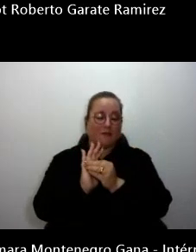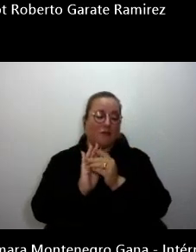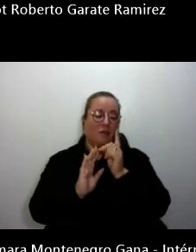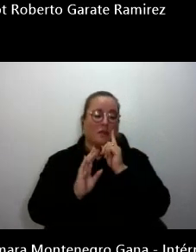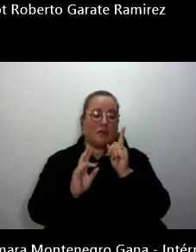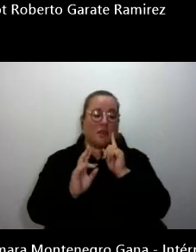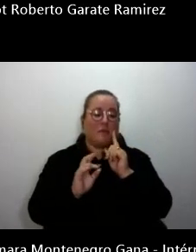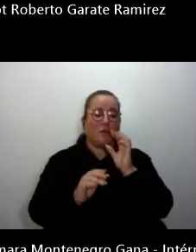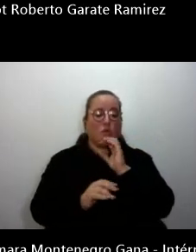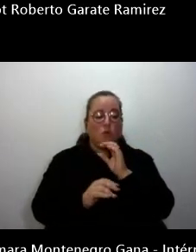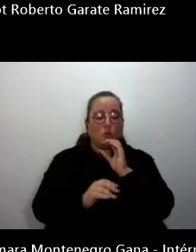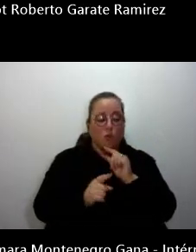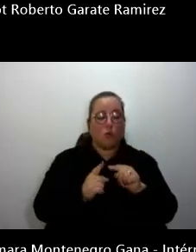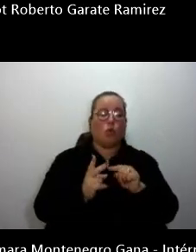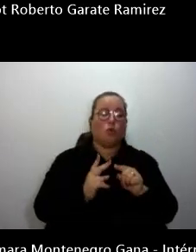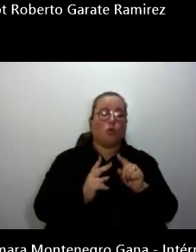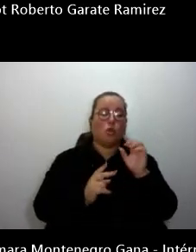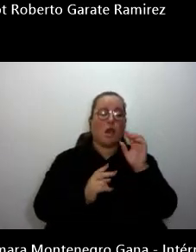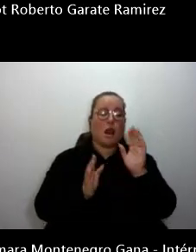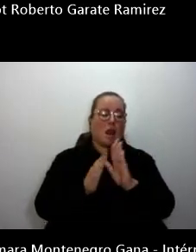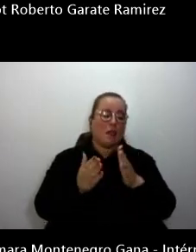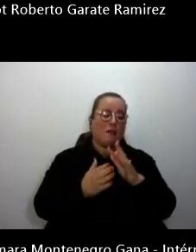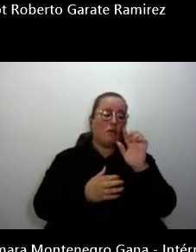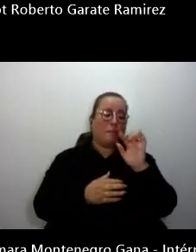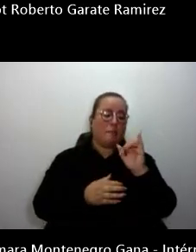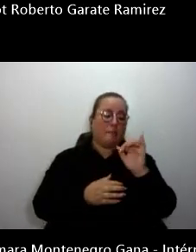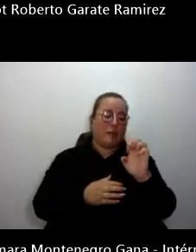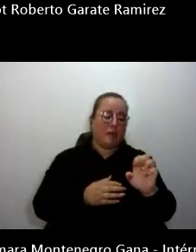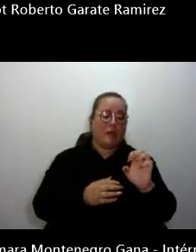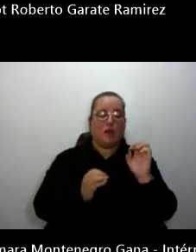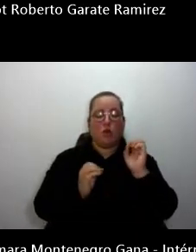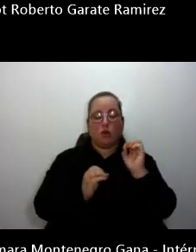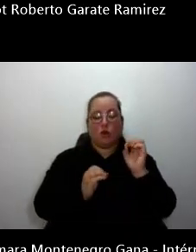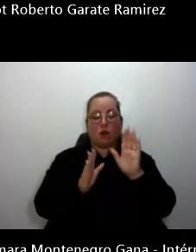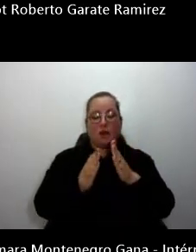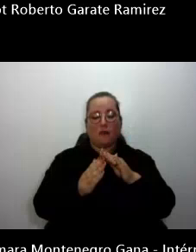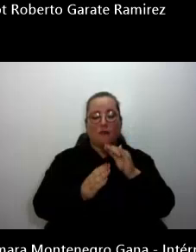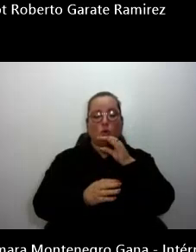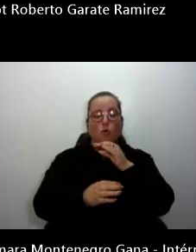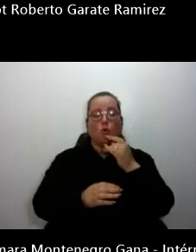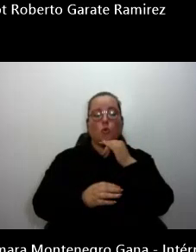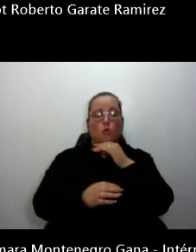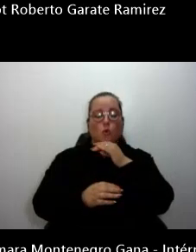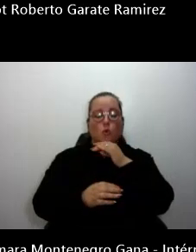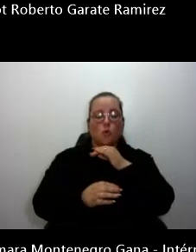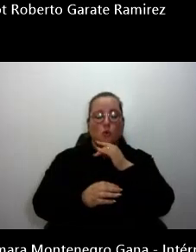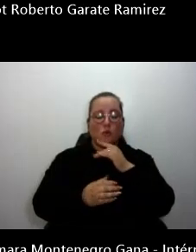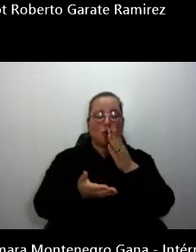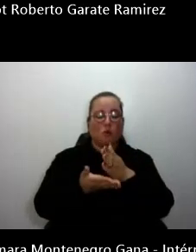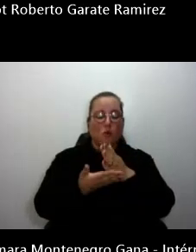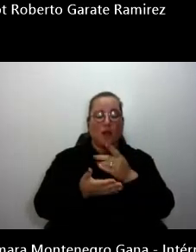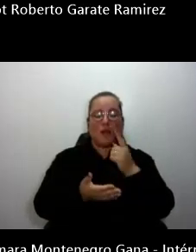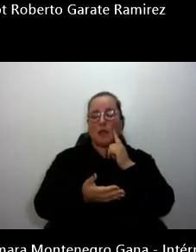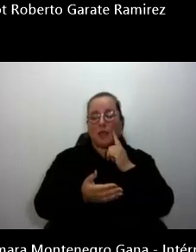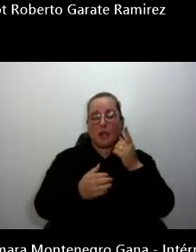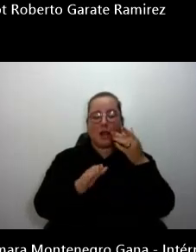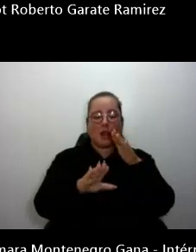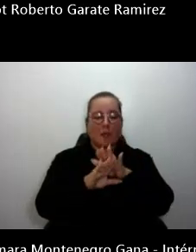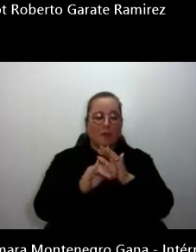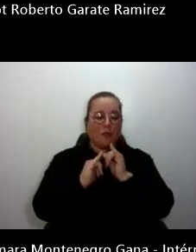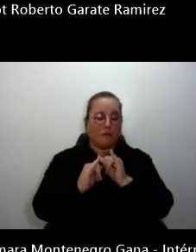del curso, en el libro PIE o en el libro que se utilice en el establecimiento para poder resguardar esa información. Por lo